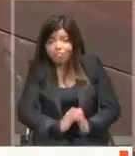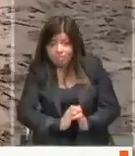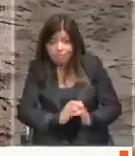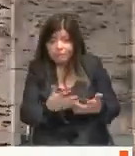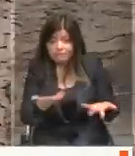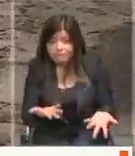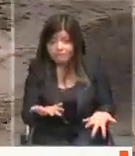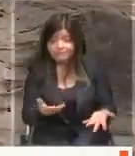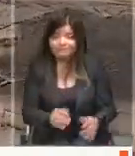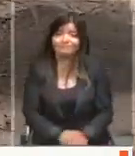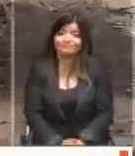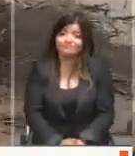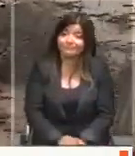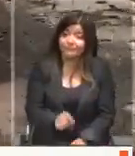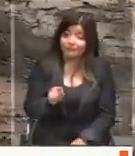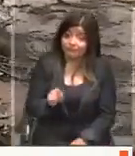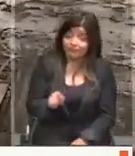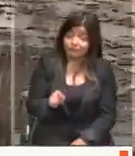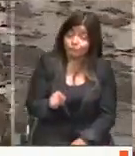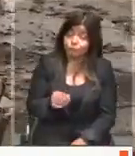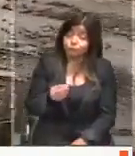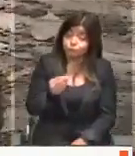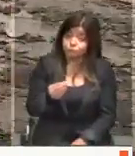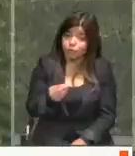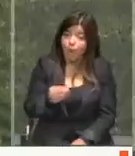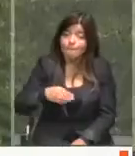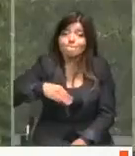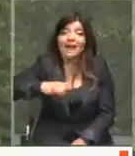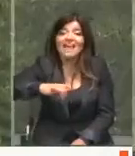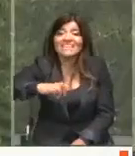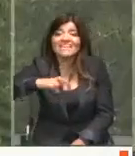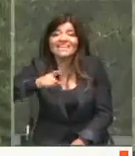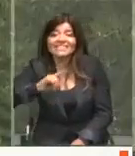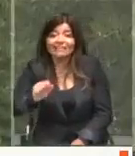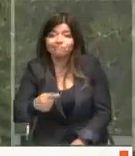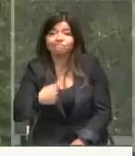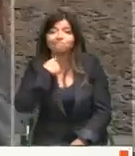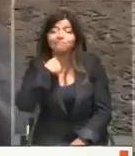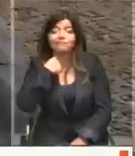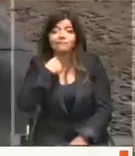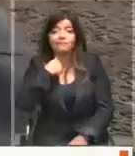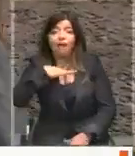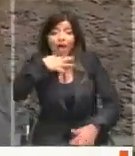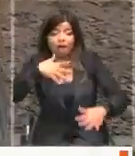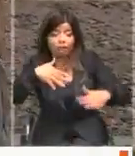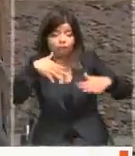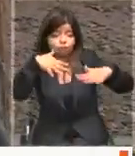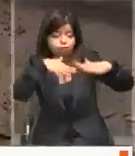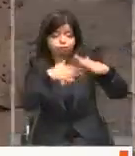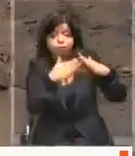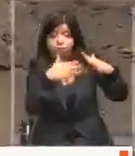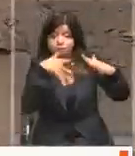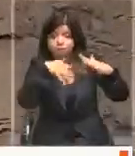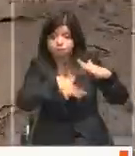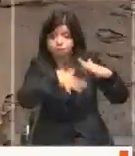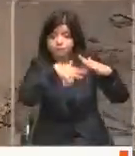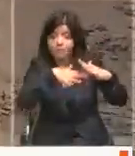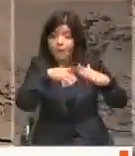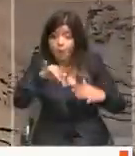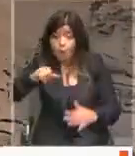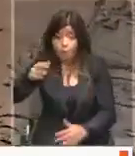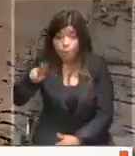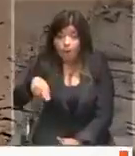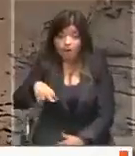a tierra. La Manresa ha sido uno de los sectores más afectados. El agua entró a la mayoría de las casas. En la de Juan, el